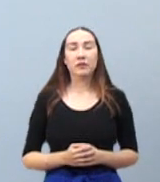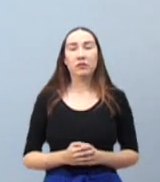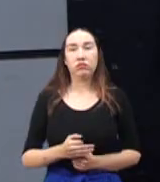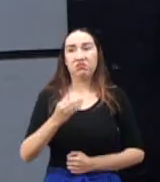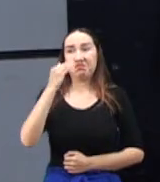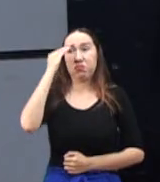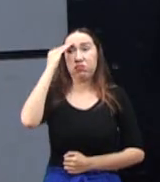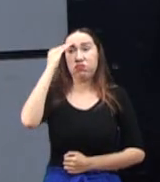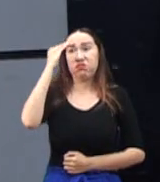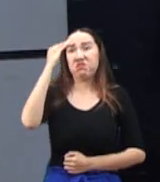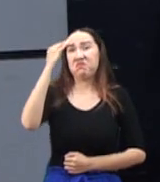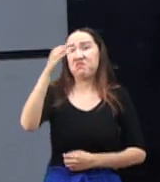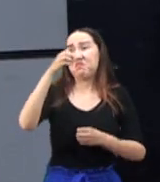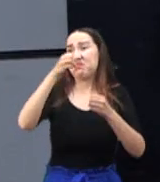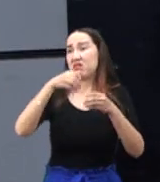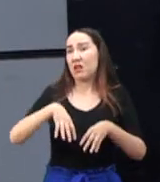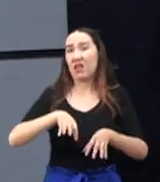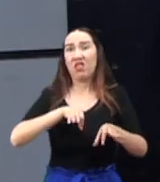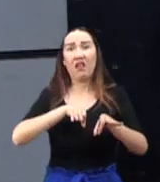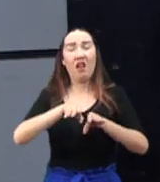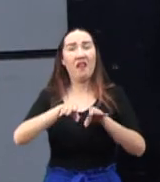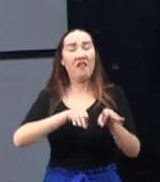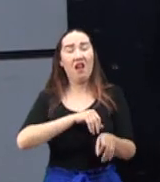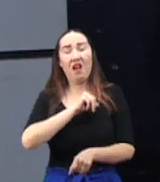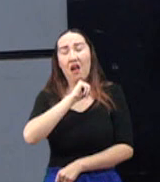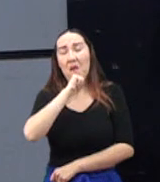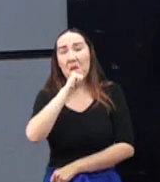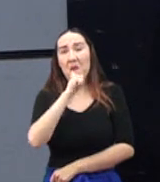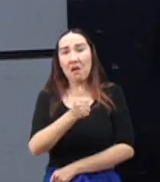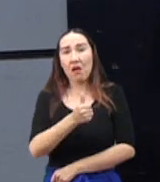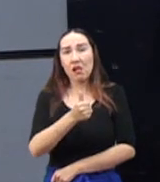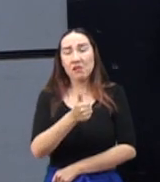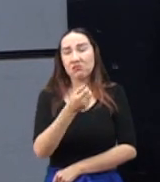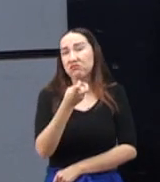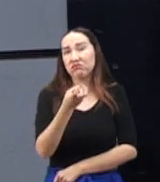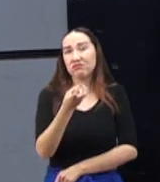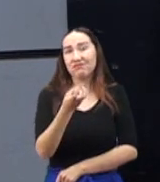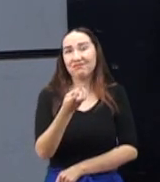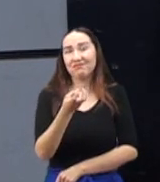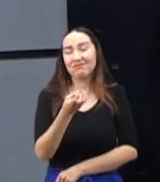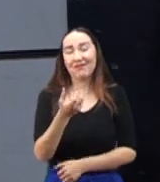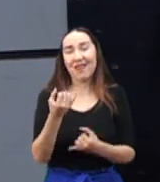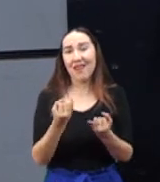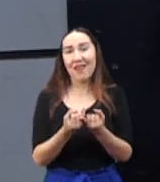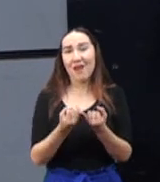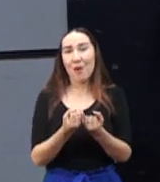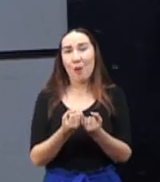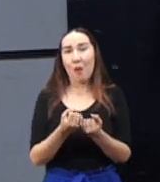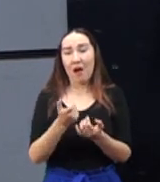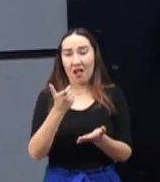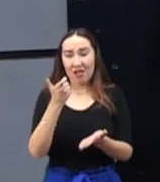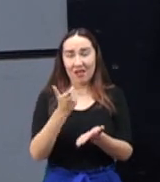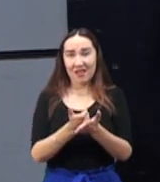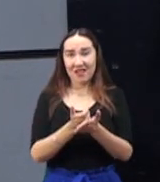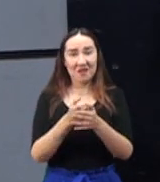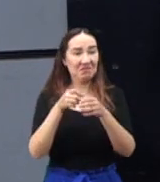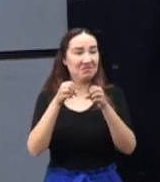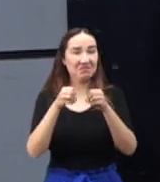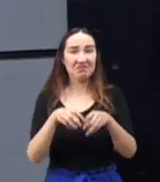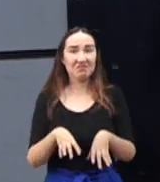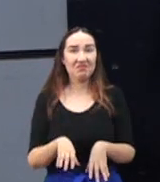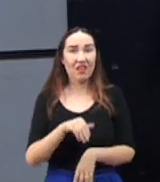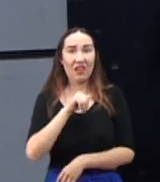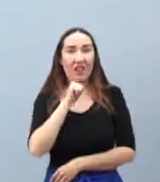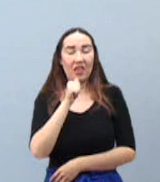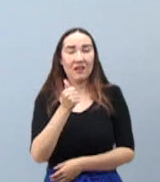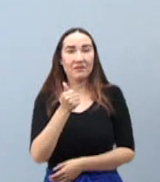perdido, hubo tiempo perdido, y aunque sea poco, es un dinero tirado a la basura, Miguel.